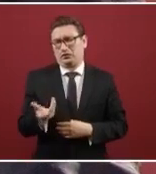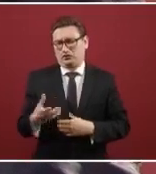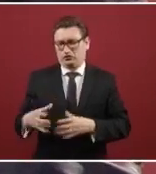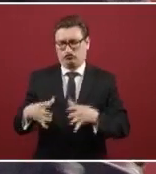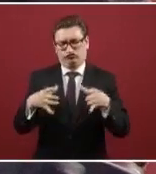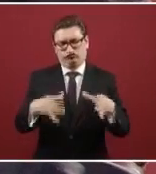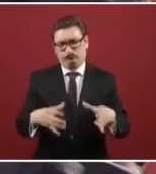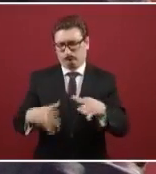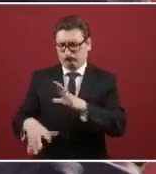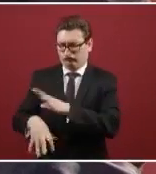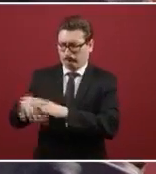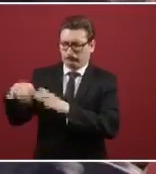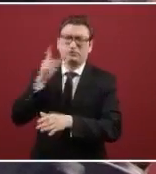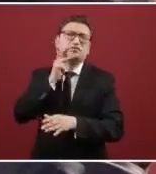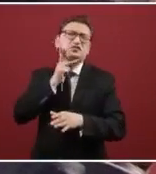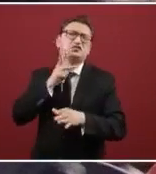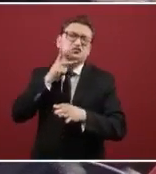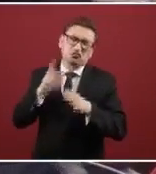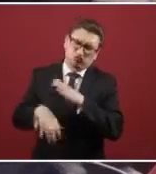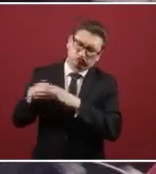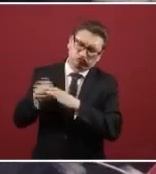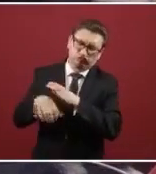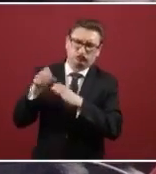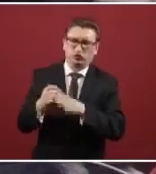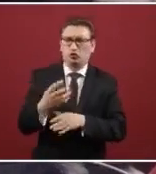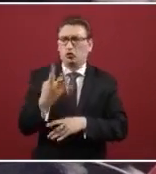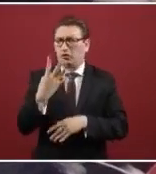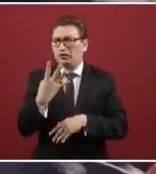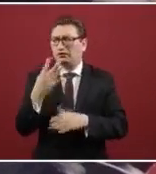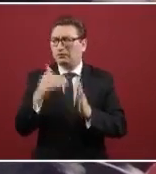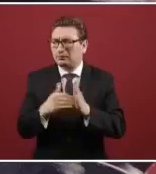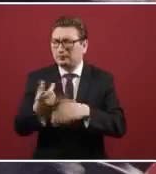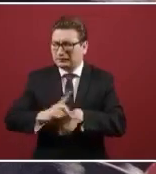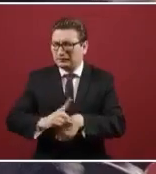4,000 barriles diarios. Y todavía